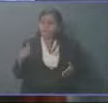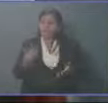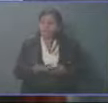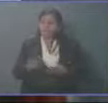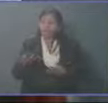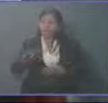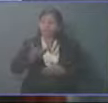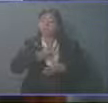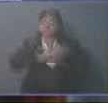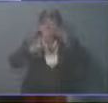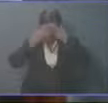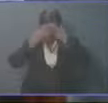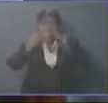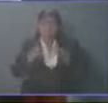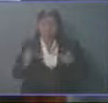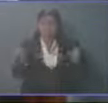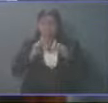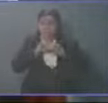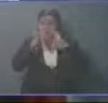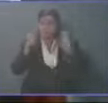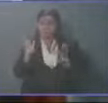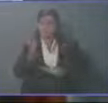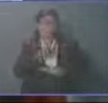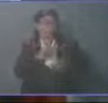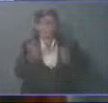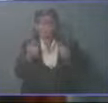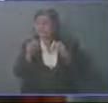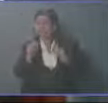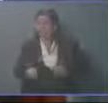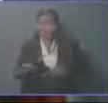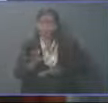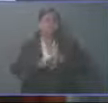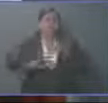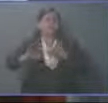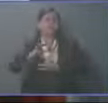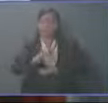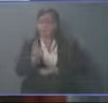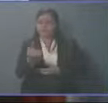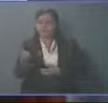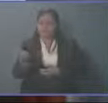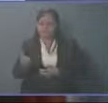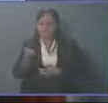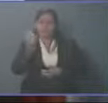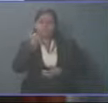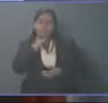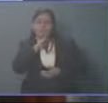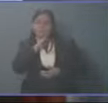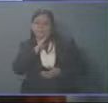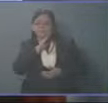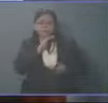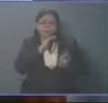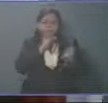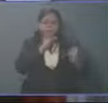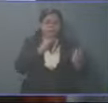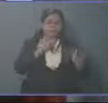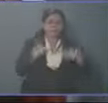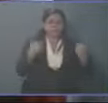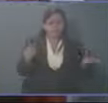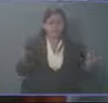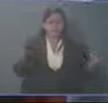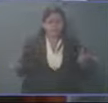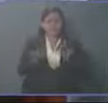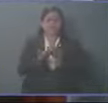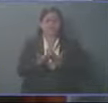en concreto. No se puede estar revolviendo a enfermos con gente no enferma. Y eso es lo que